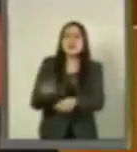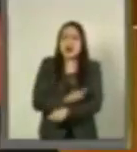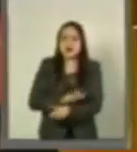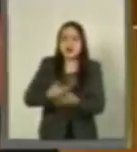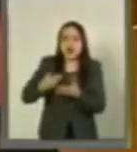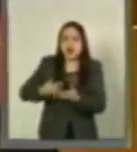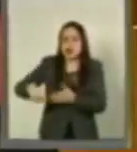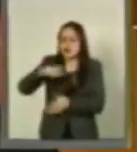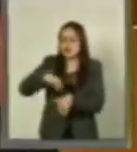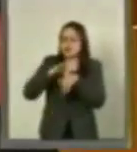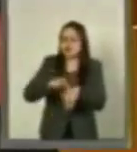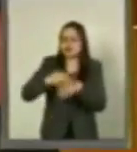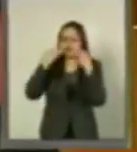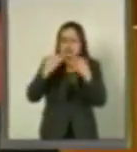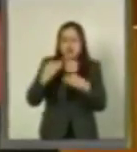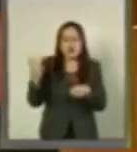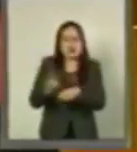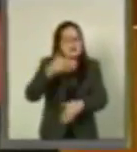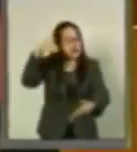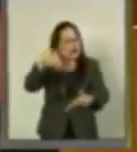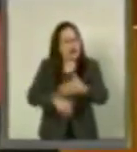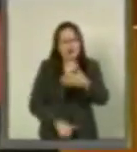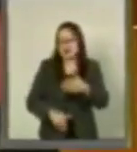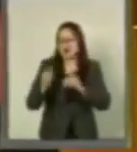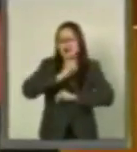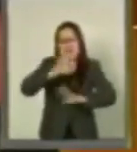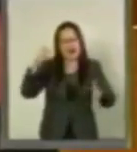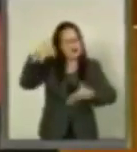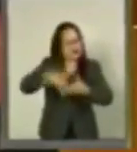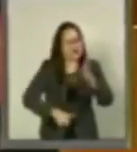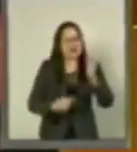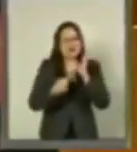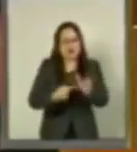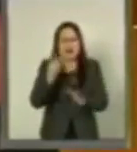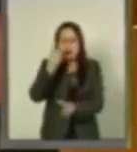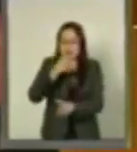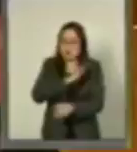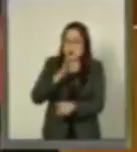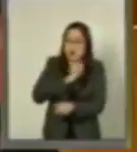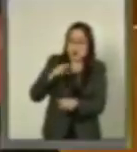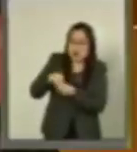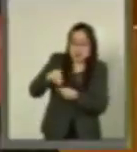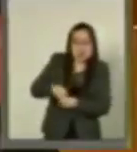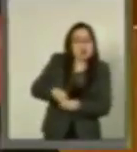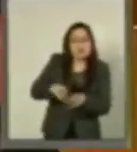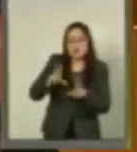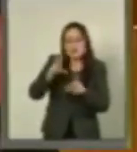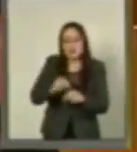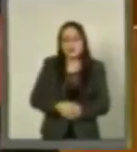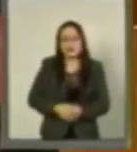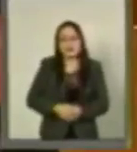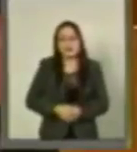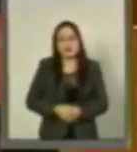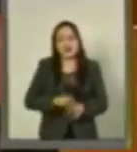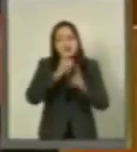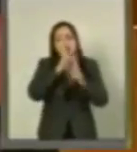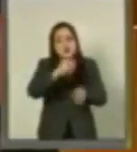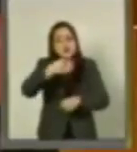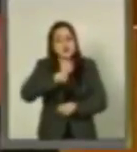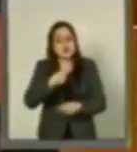hoy se evidencian como un fracaso evidente, insisto, que no se puede ocultar? Por su